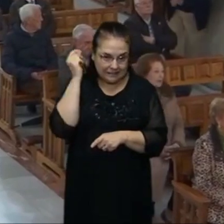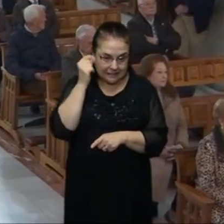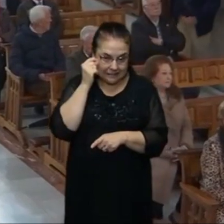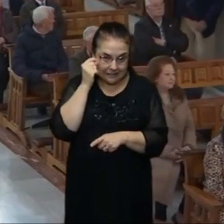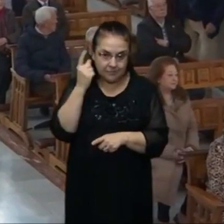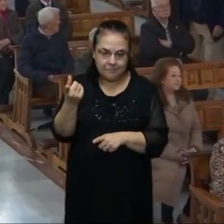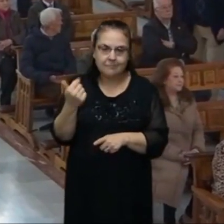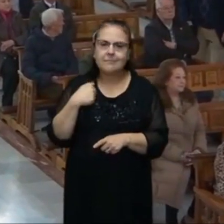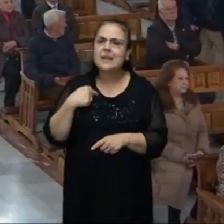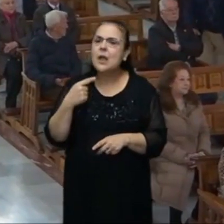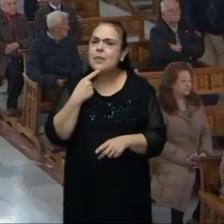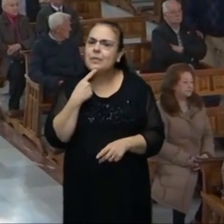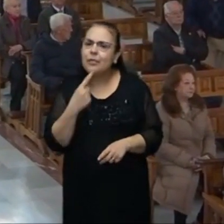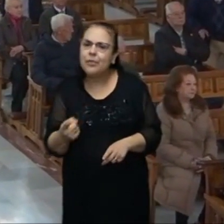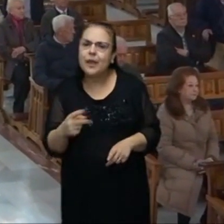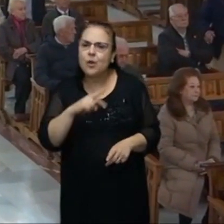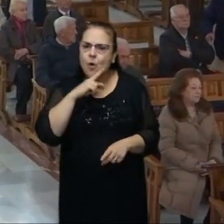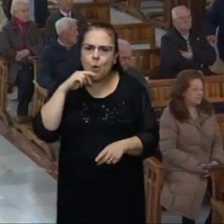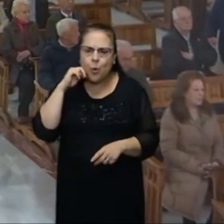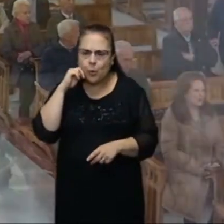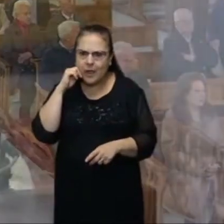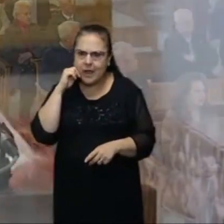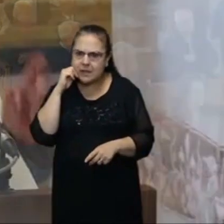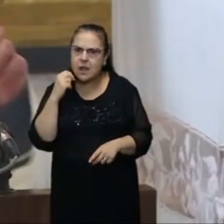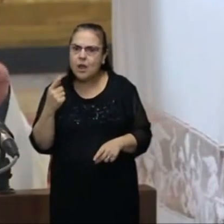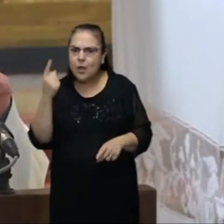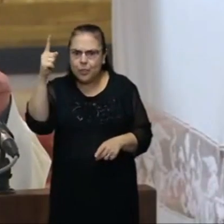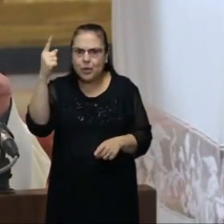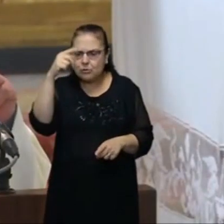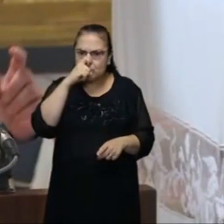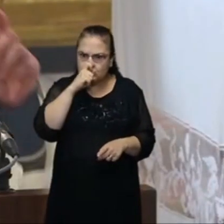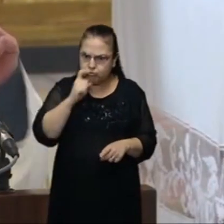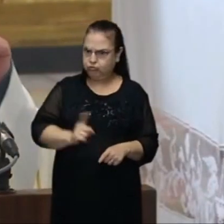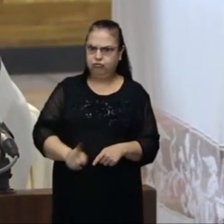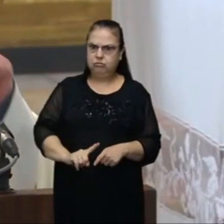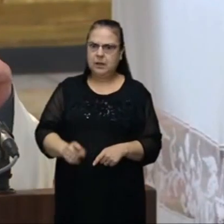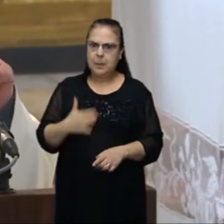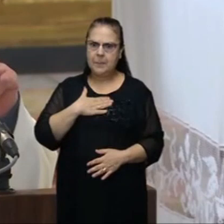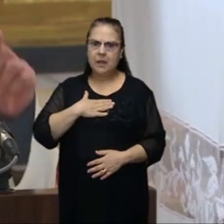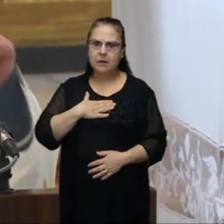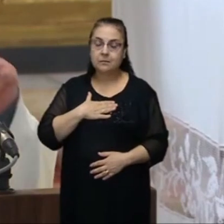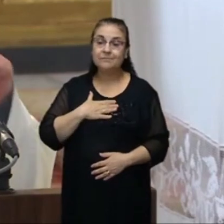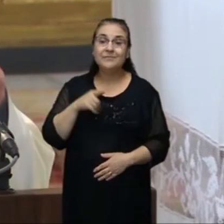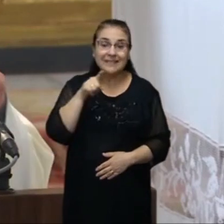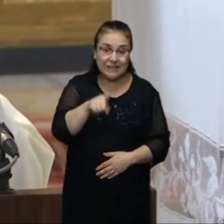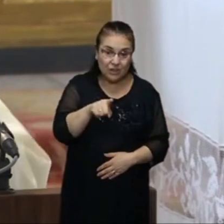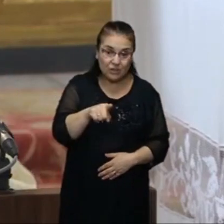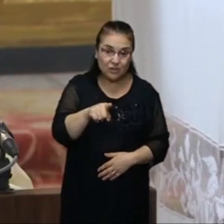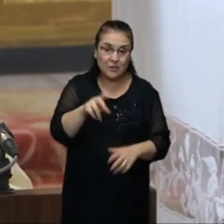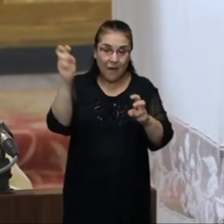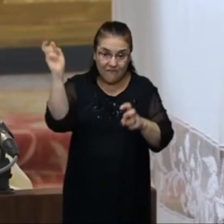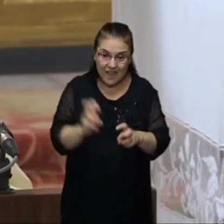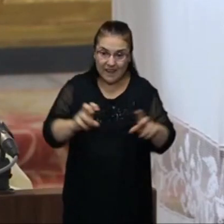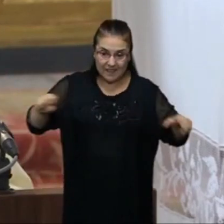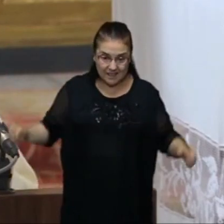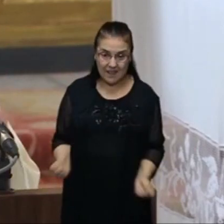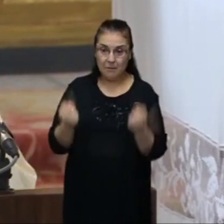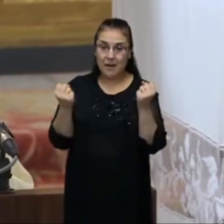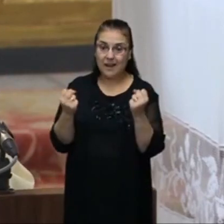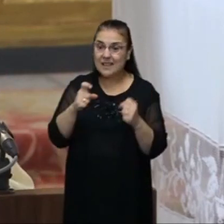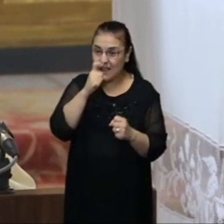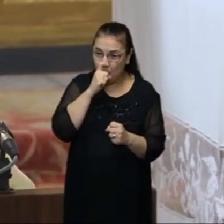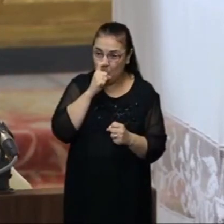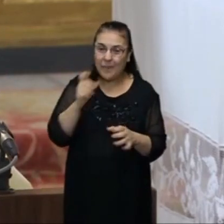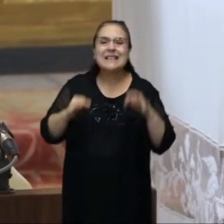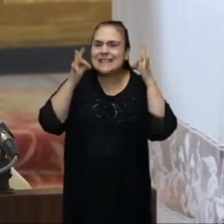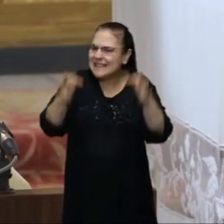Testamento decían los judíos que es que he bajado al Seol y que Dios ya no se acuerda de mí. Pues mira, Dios, que te ha venido a redimir, se acuerda siempre de ti. Se